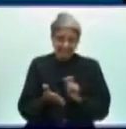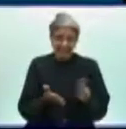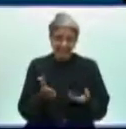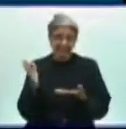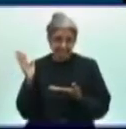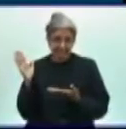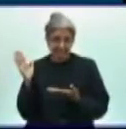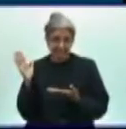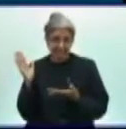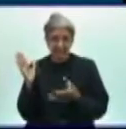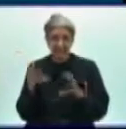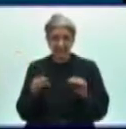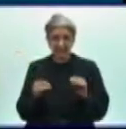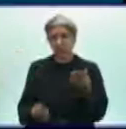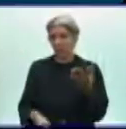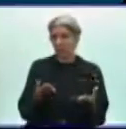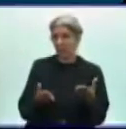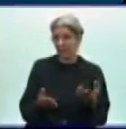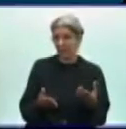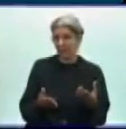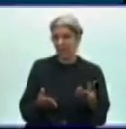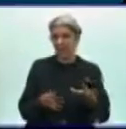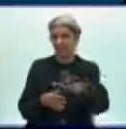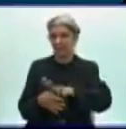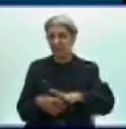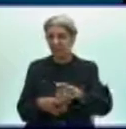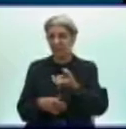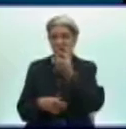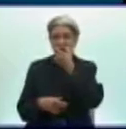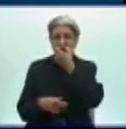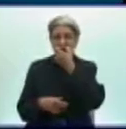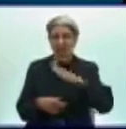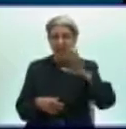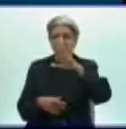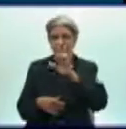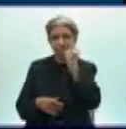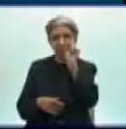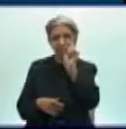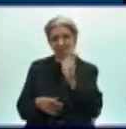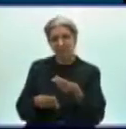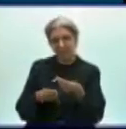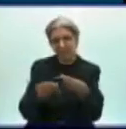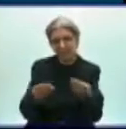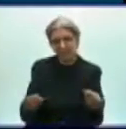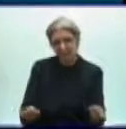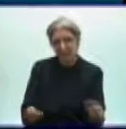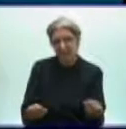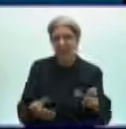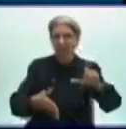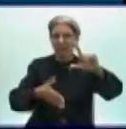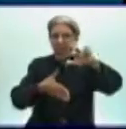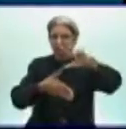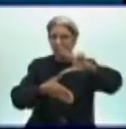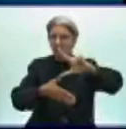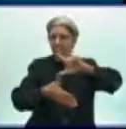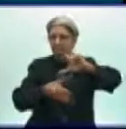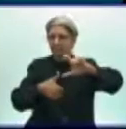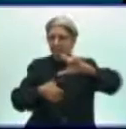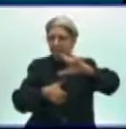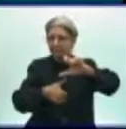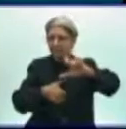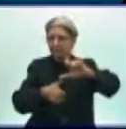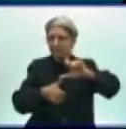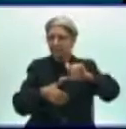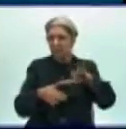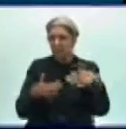libretas. Compara la región de África subsahariana, y ustedes deben comparar la región de África subsahariana con la región de América Latina y el Caribe, teniendo en